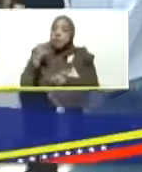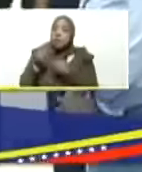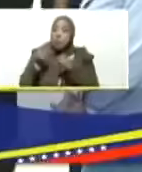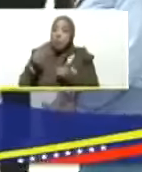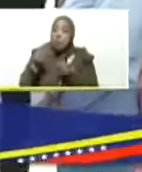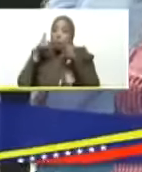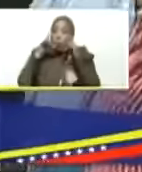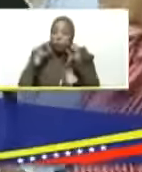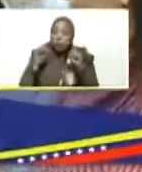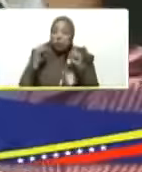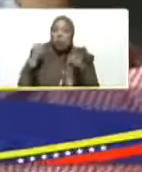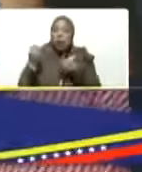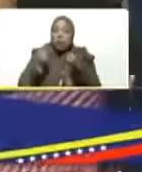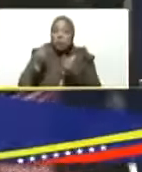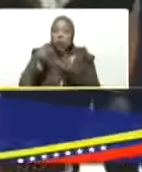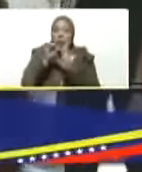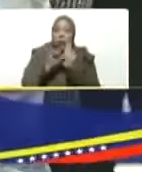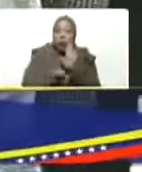permiso.